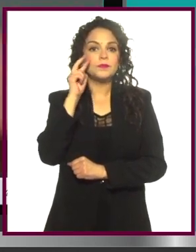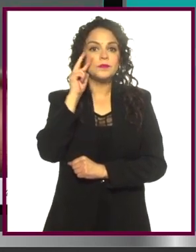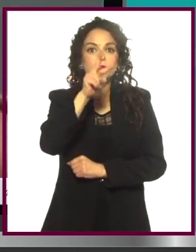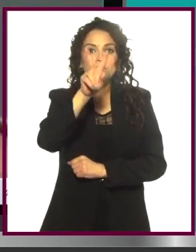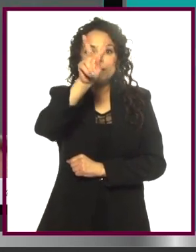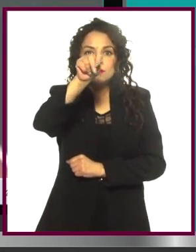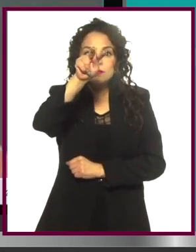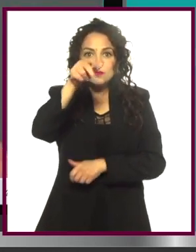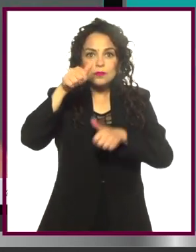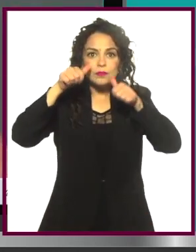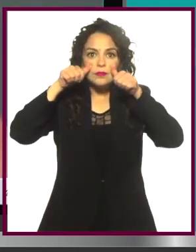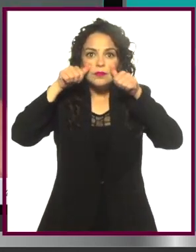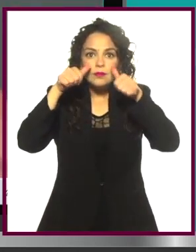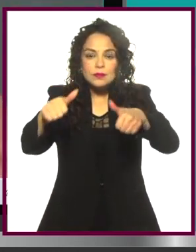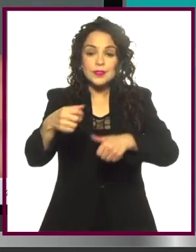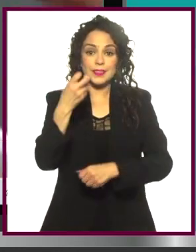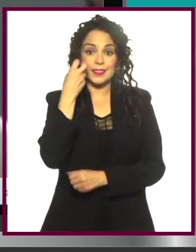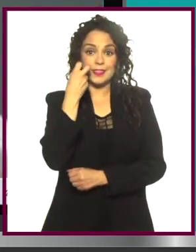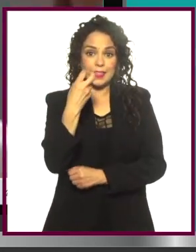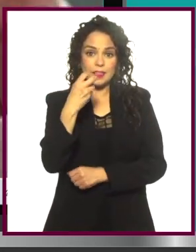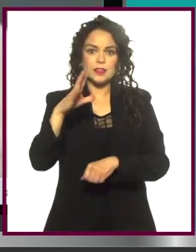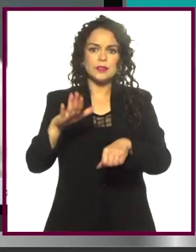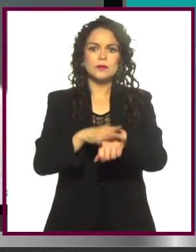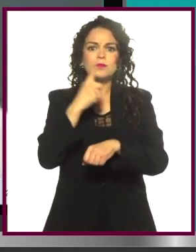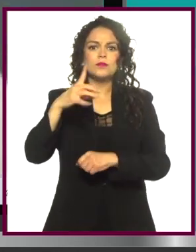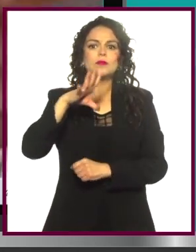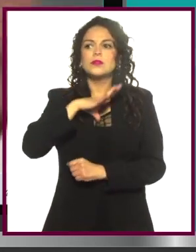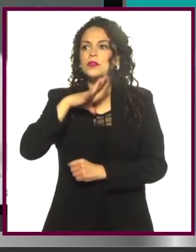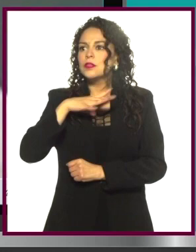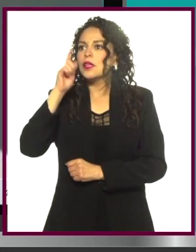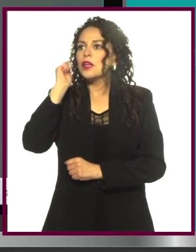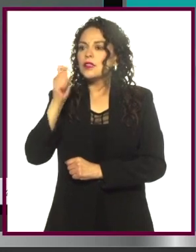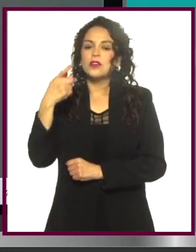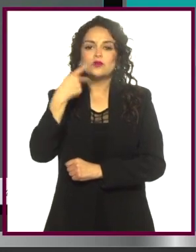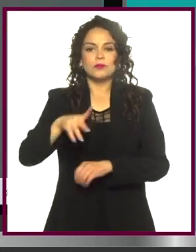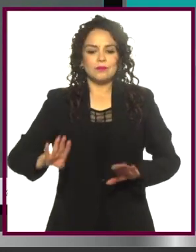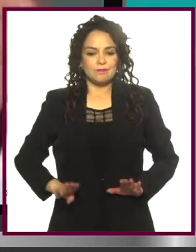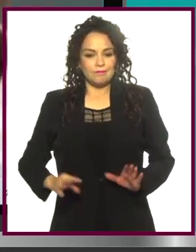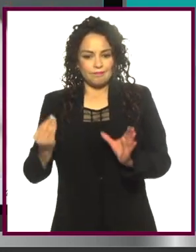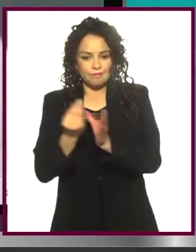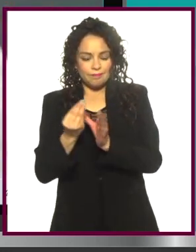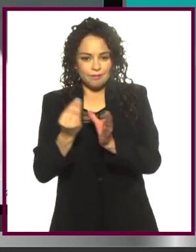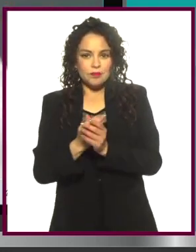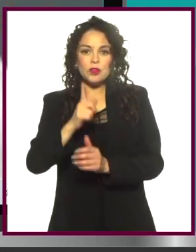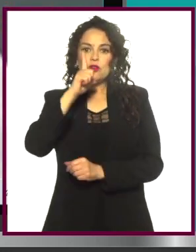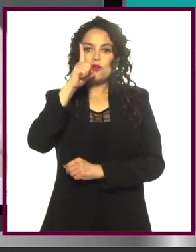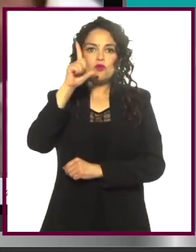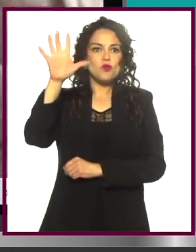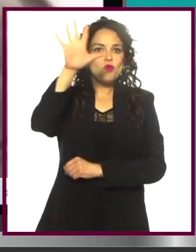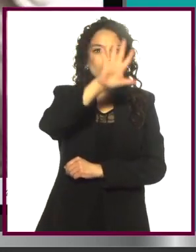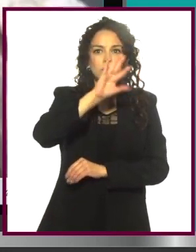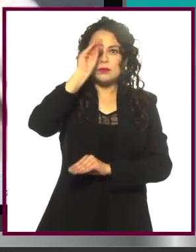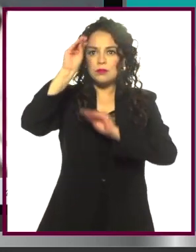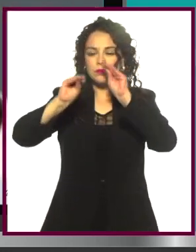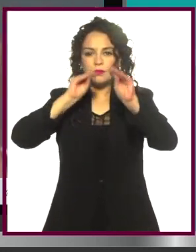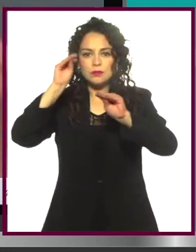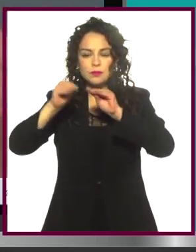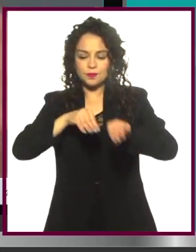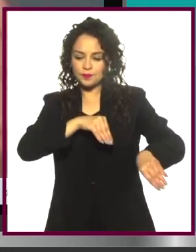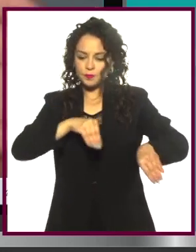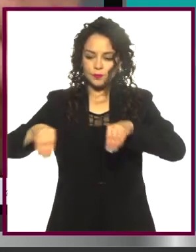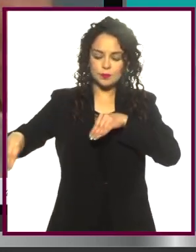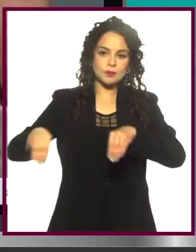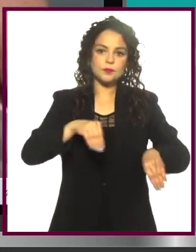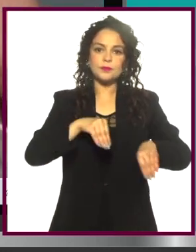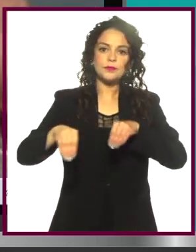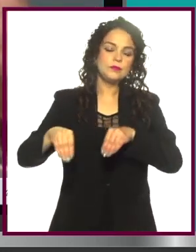de cara a la pantalla, ¿sí? A la transmisión, al tipo de transmisión, al tipo de luz, al tipo